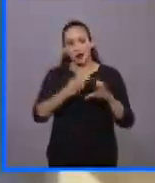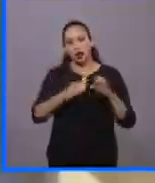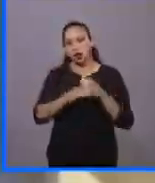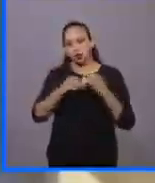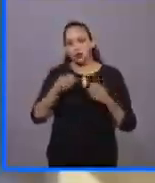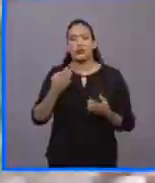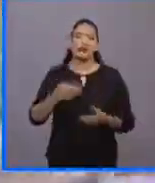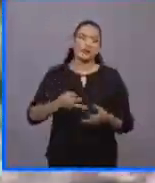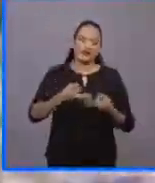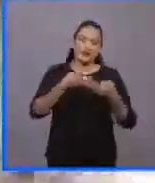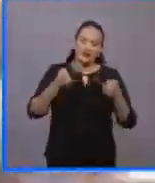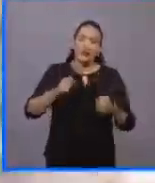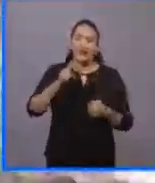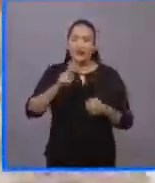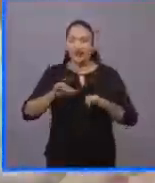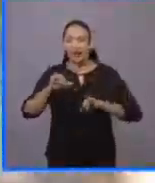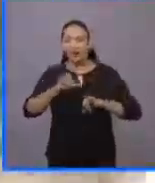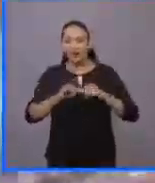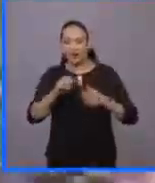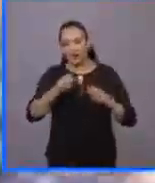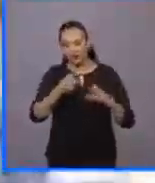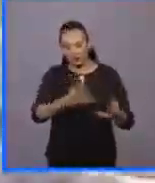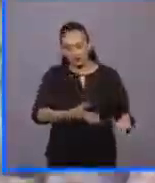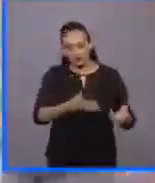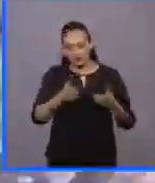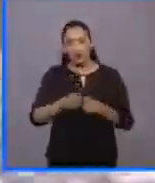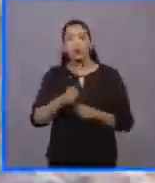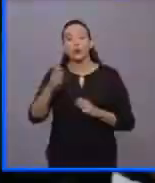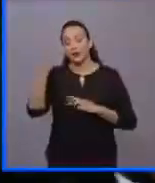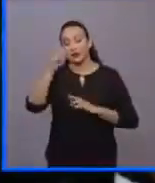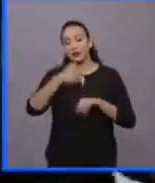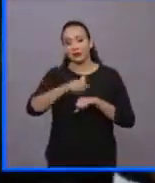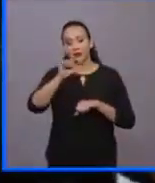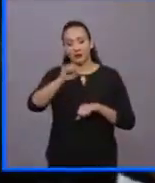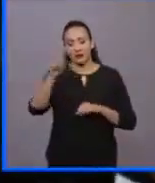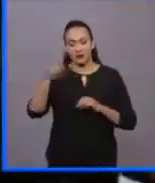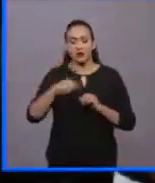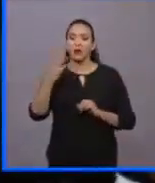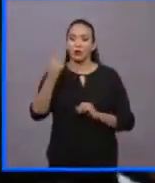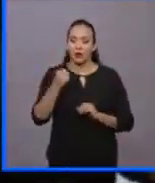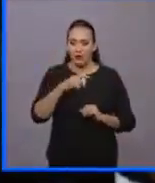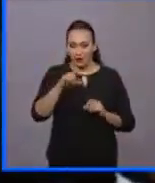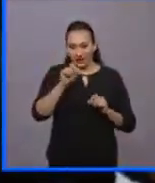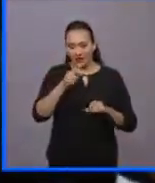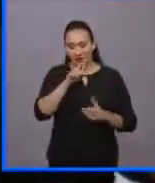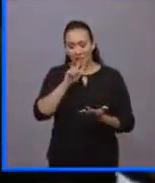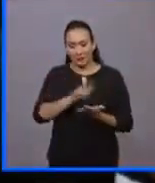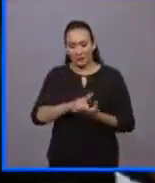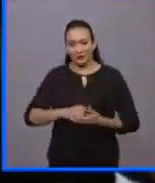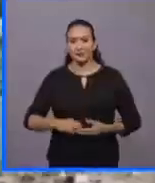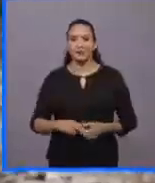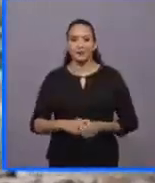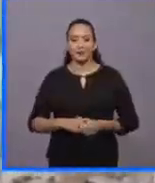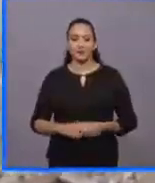el Pleno de la Corte invalidó el artículo 16, fracciones 9ª y 10ª de la mencionada